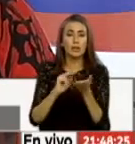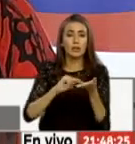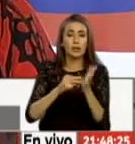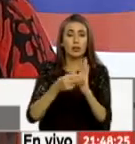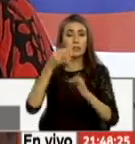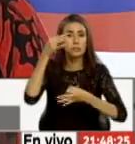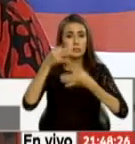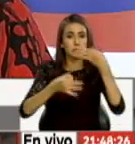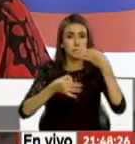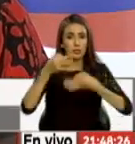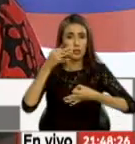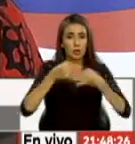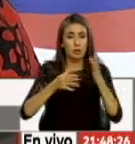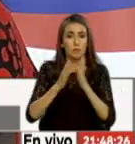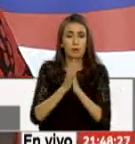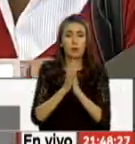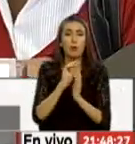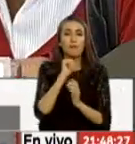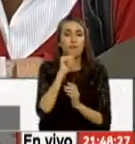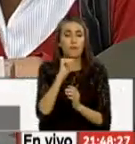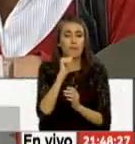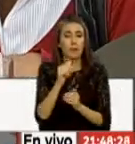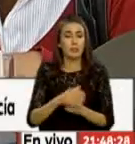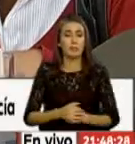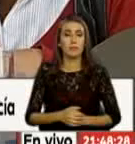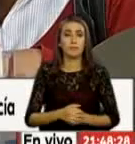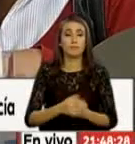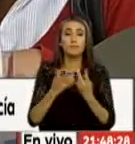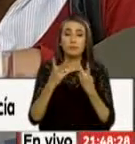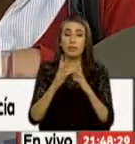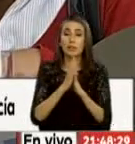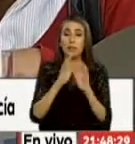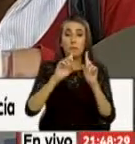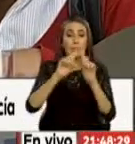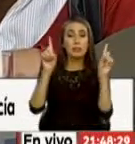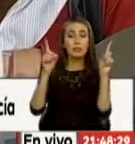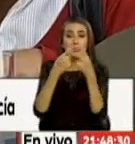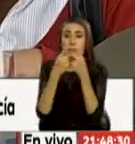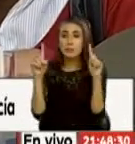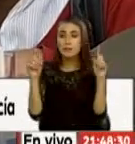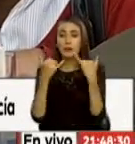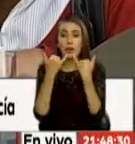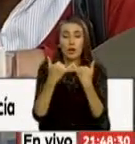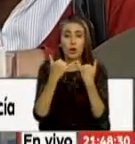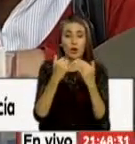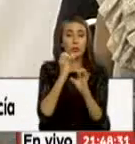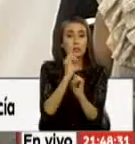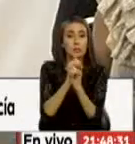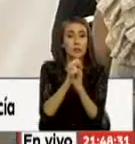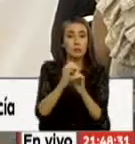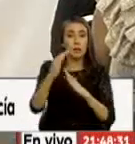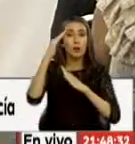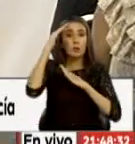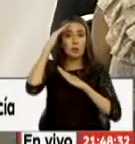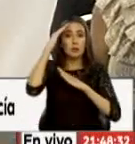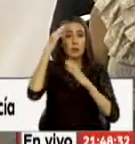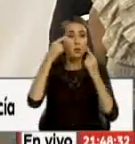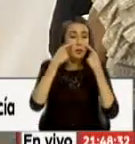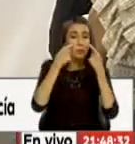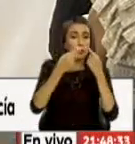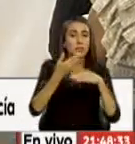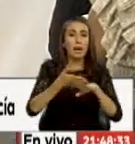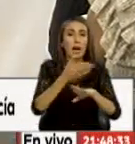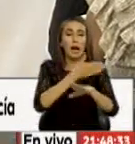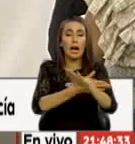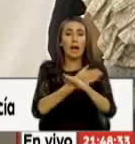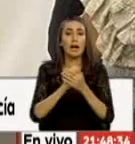justicia, es demasiado pretencioso. Este acto además sirvió para diferenciar cómo los actuales miembros de la institución policial ya no desconocen sobre los derechos